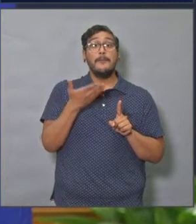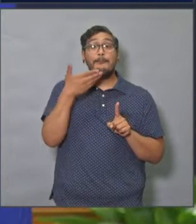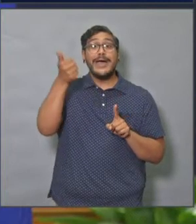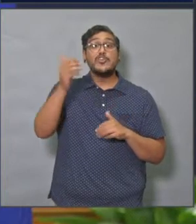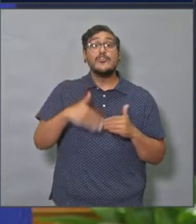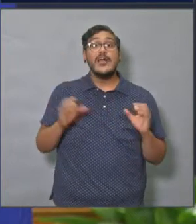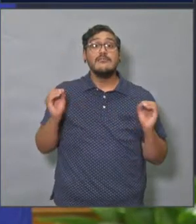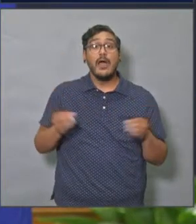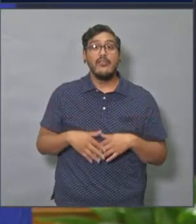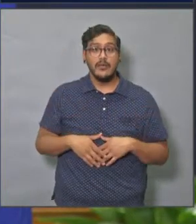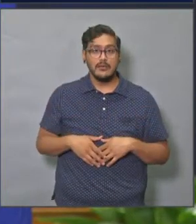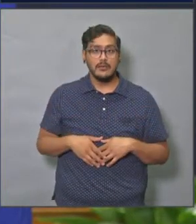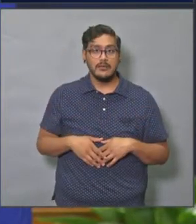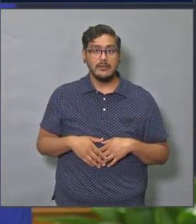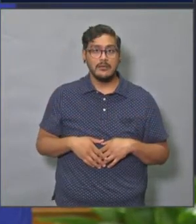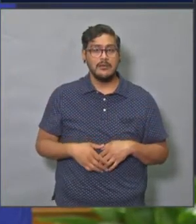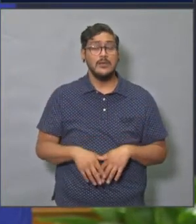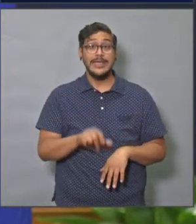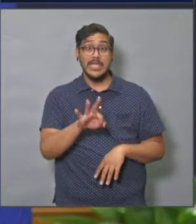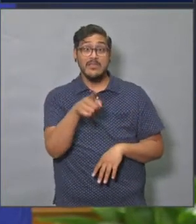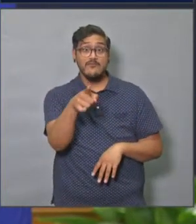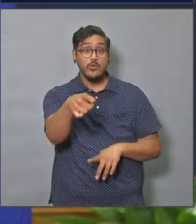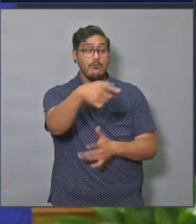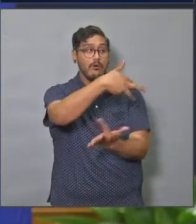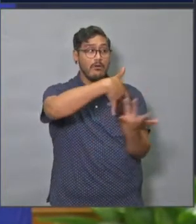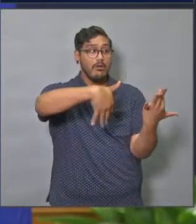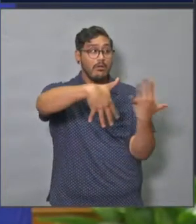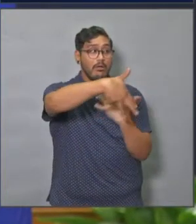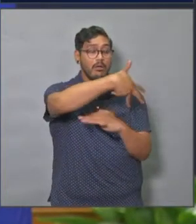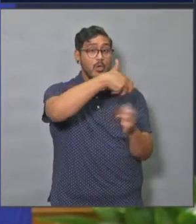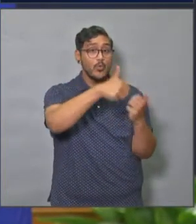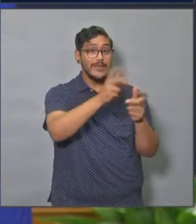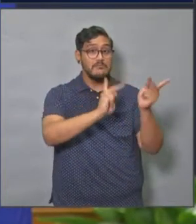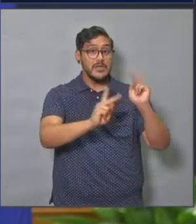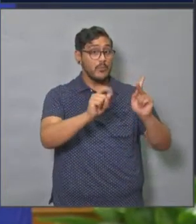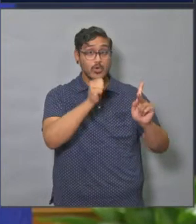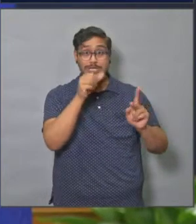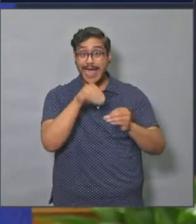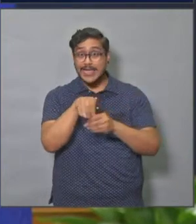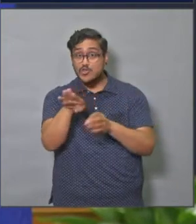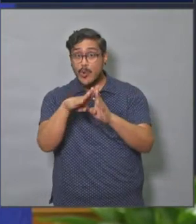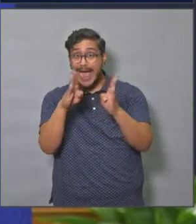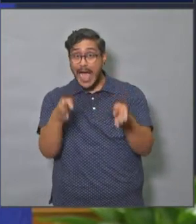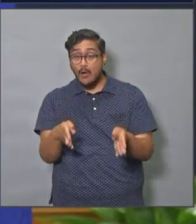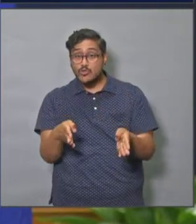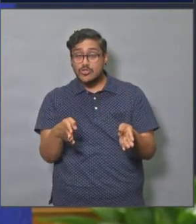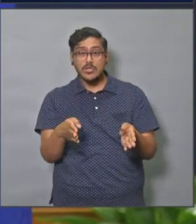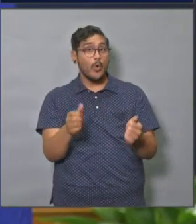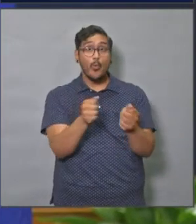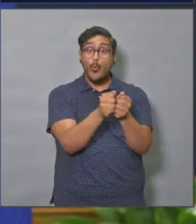estado en contacto con personas fuera de su casa sin tapabocas por más de 15 minutos, por favor, hágalo